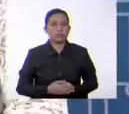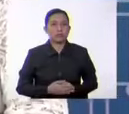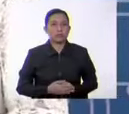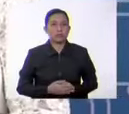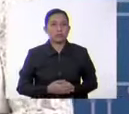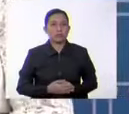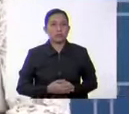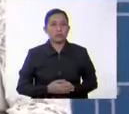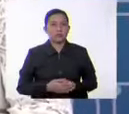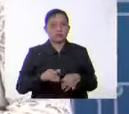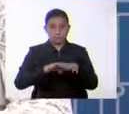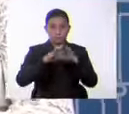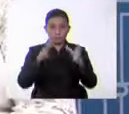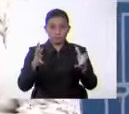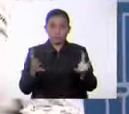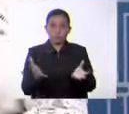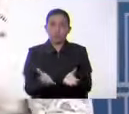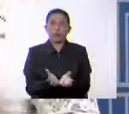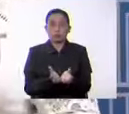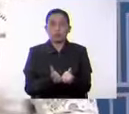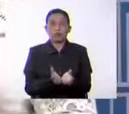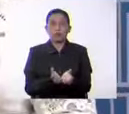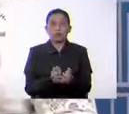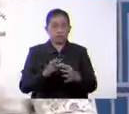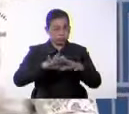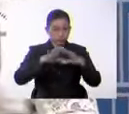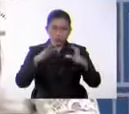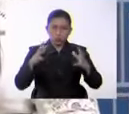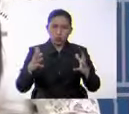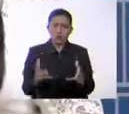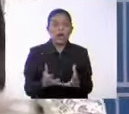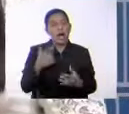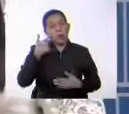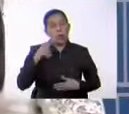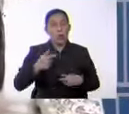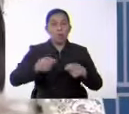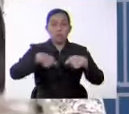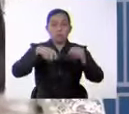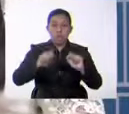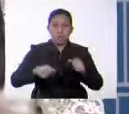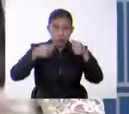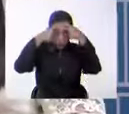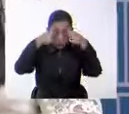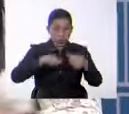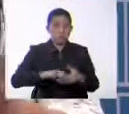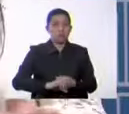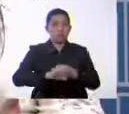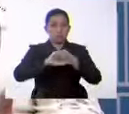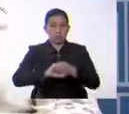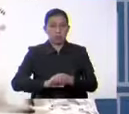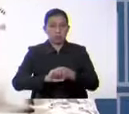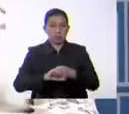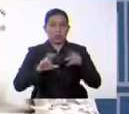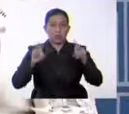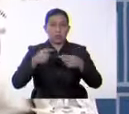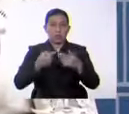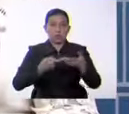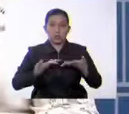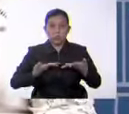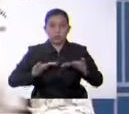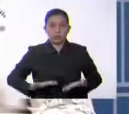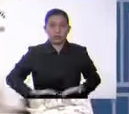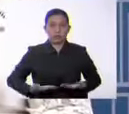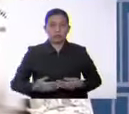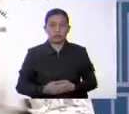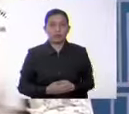situado, internacional. Aquí podríamos mencionar los convenios, los pactos, los tratados que se han dado en materia de derechos humanos.